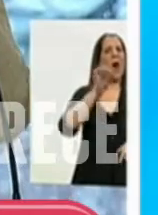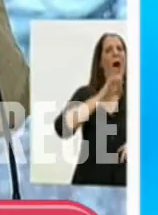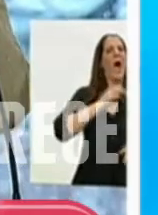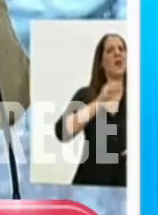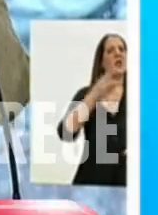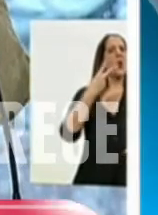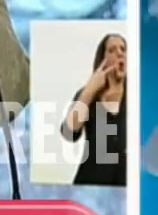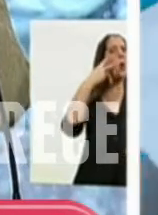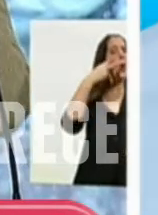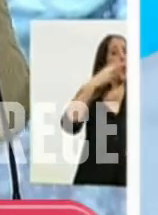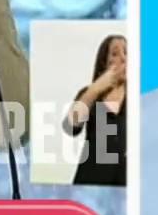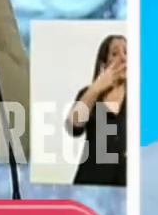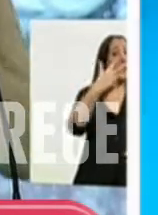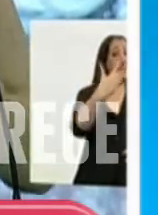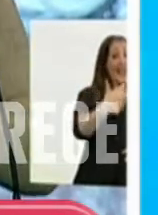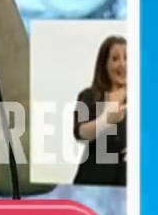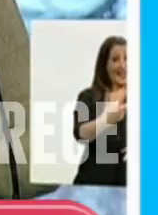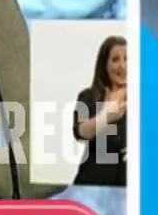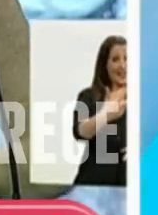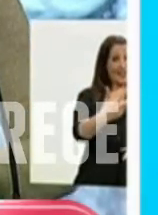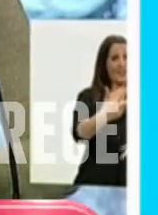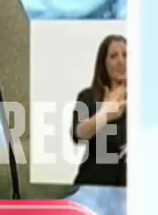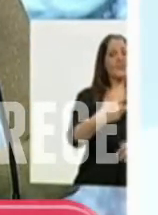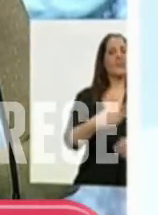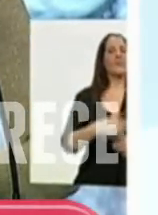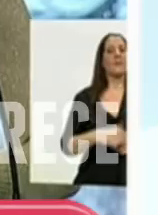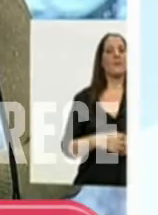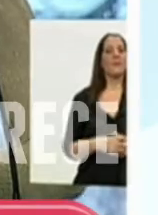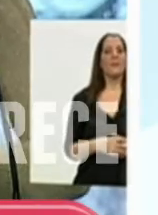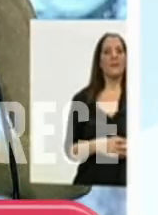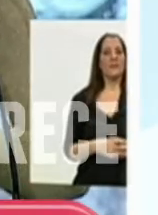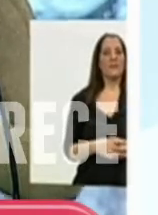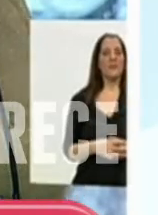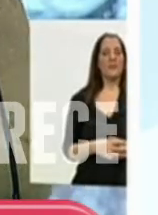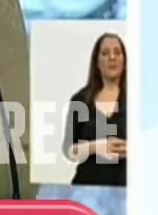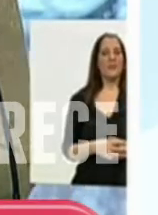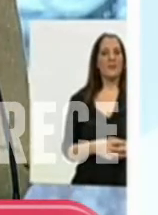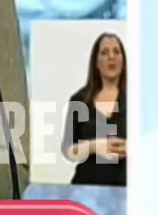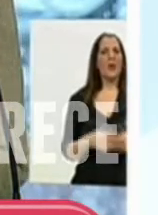del Banco Ciudad, Pedro Vizcay, fue a exponer porque él cree que es una... Digamos, sus abogados